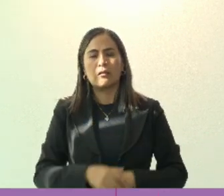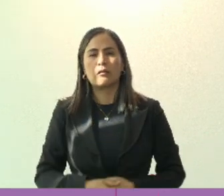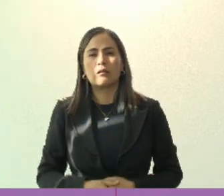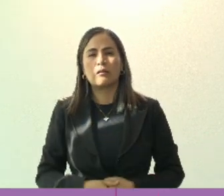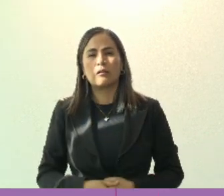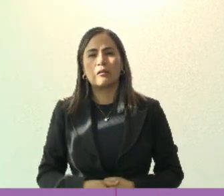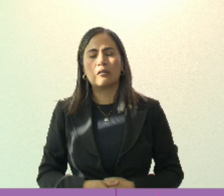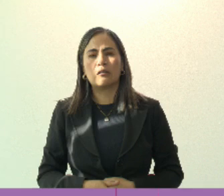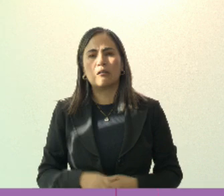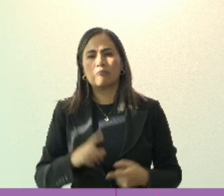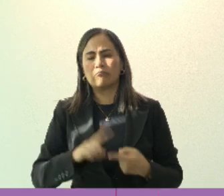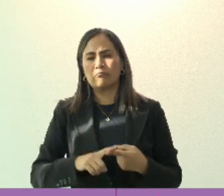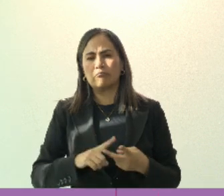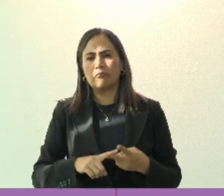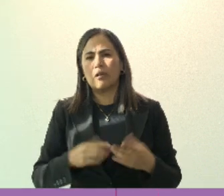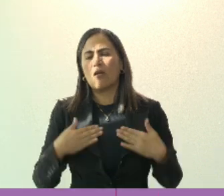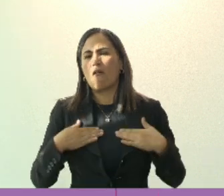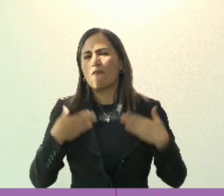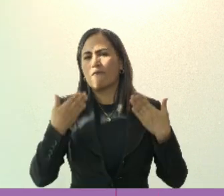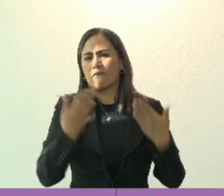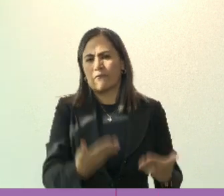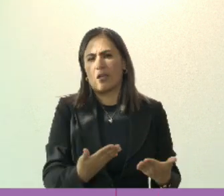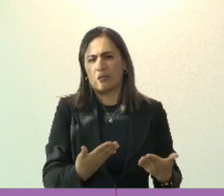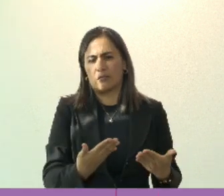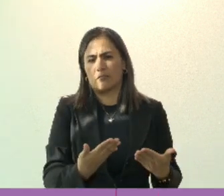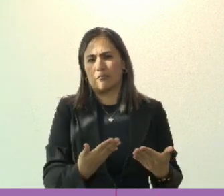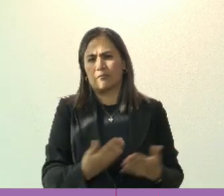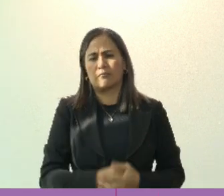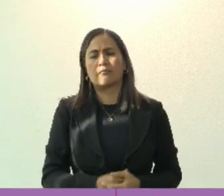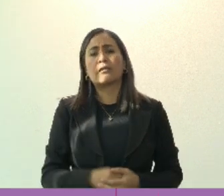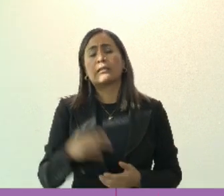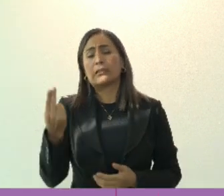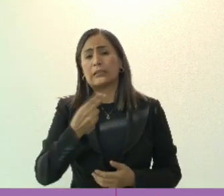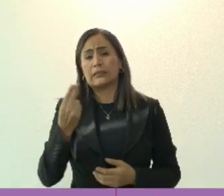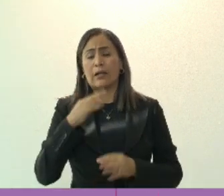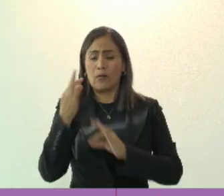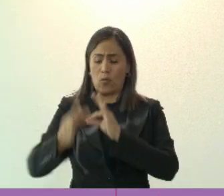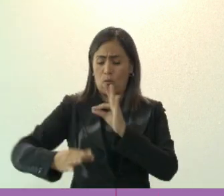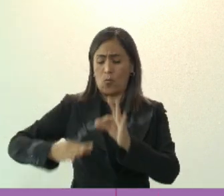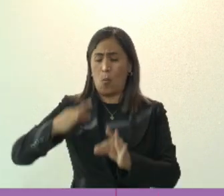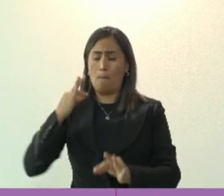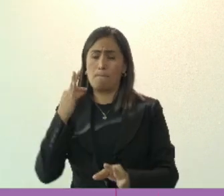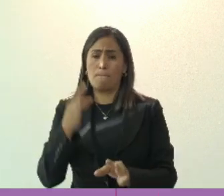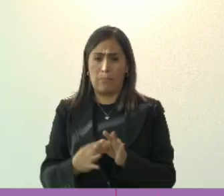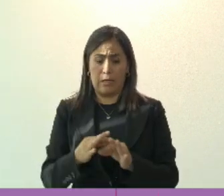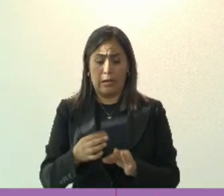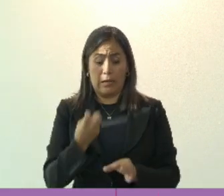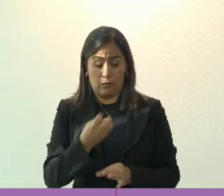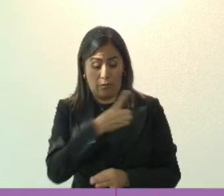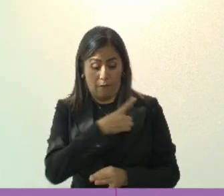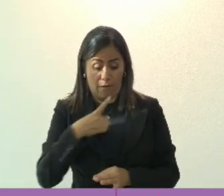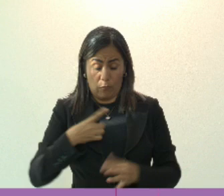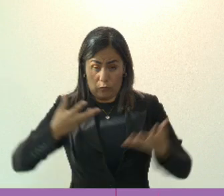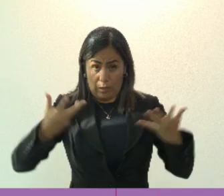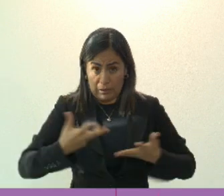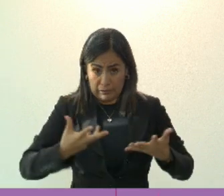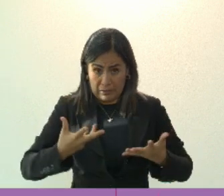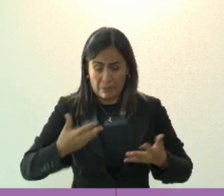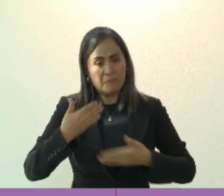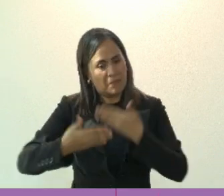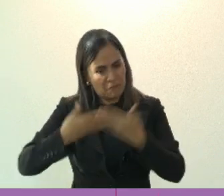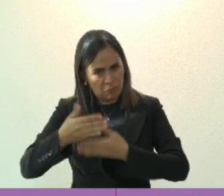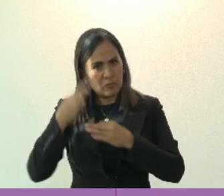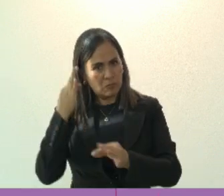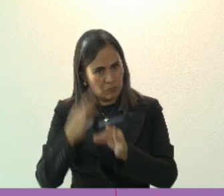El compliance tiene mucho que ver en el sentido de dar cumplimiento a lo que debemos de hacer, ¿sí?